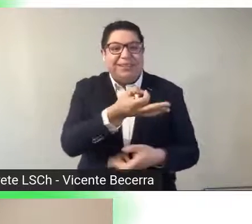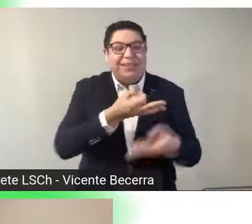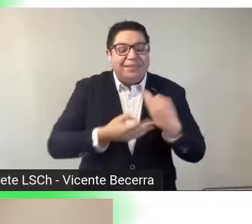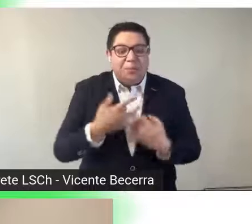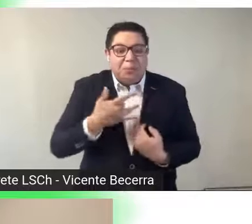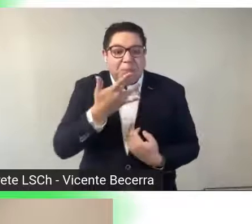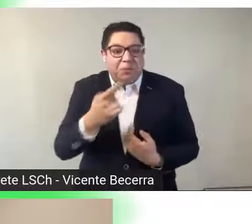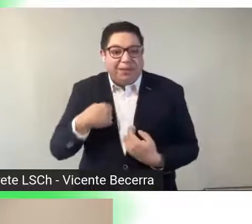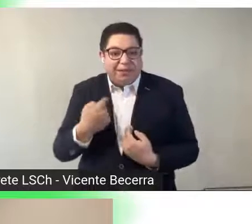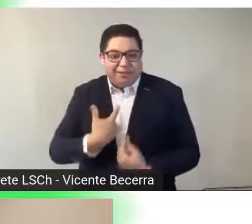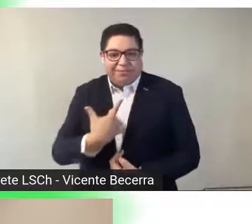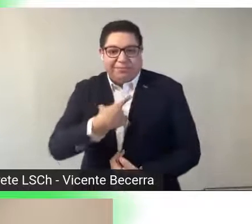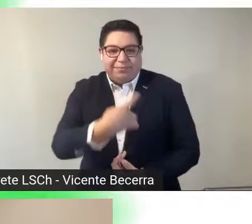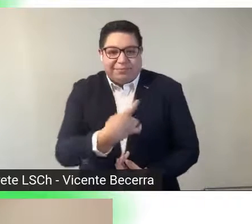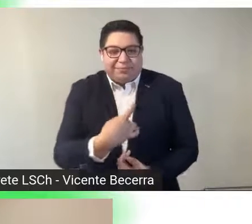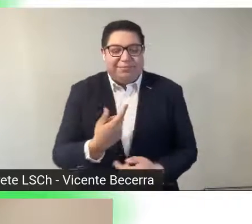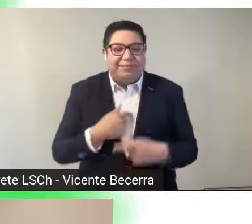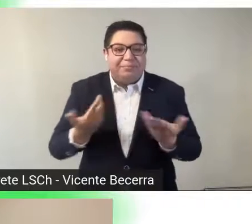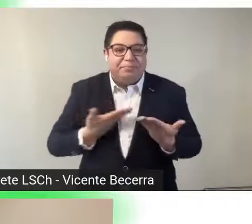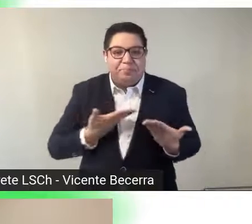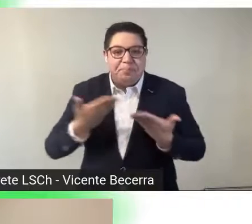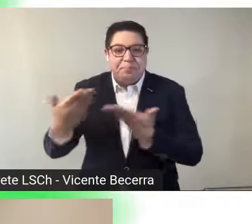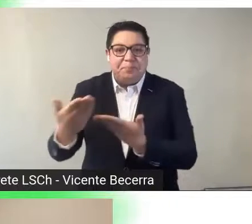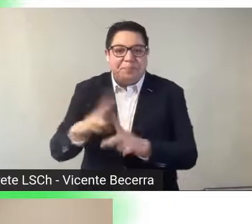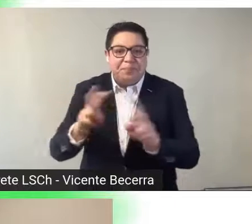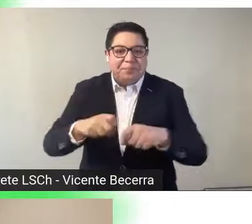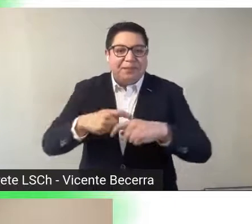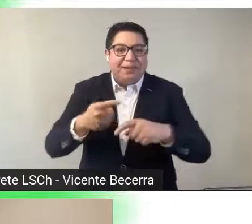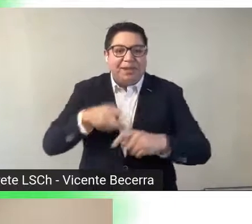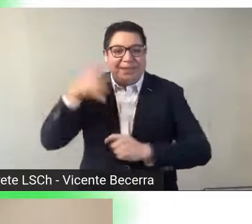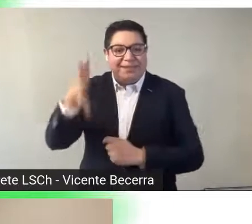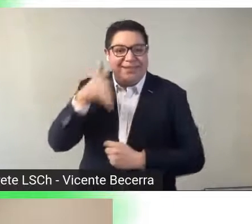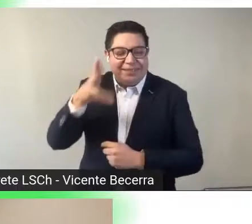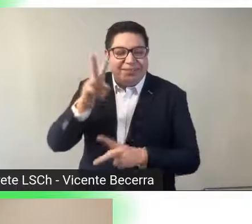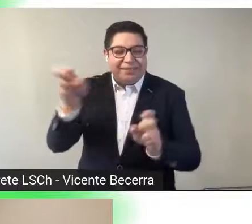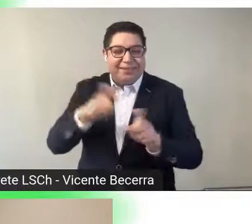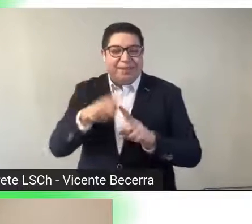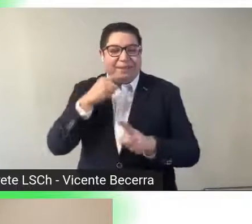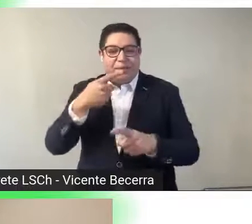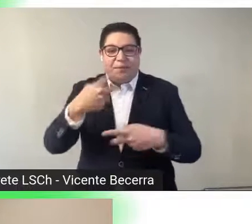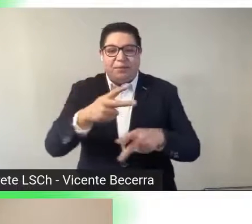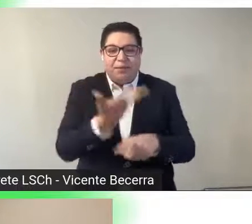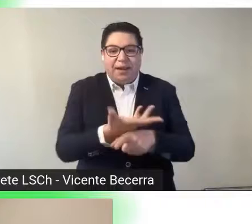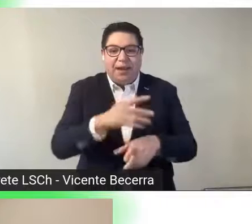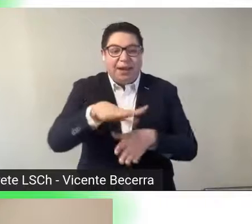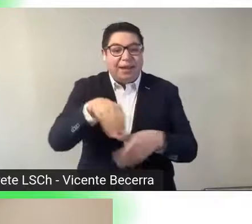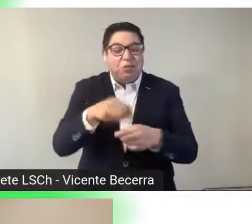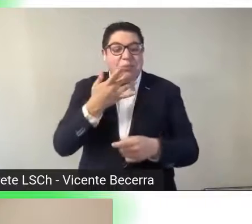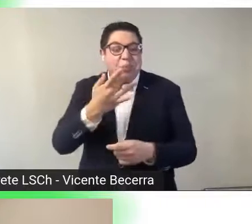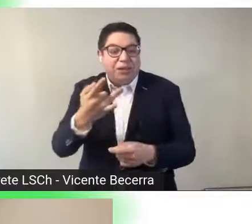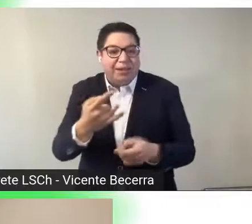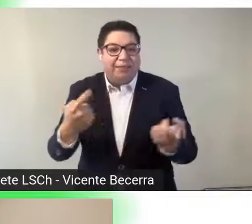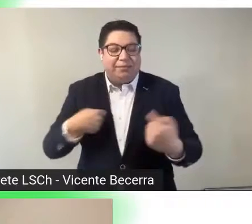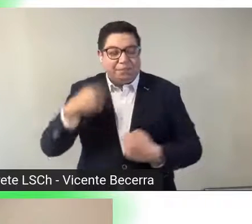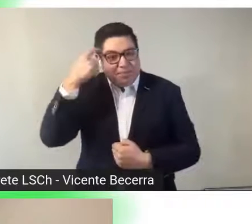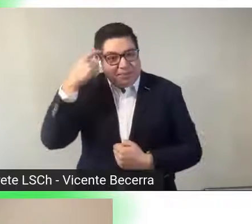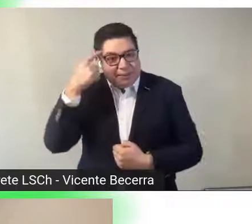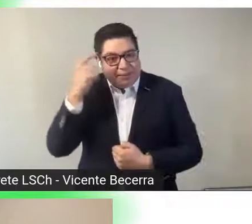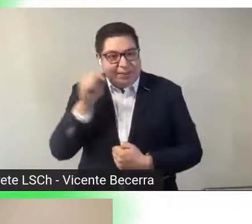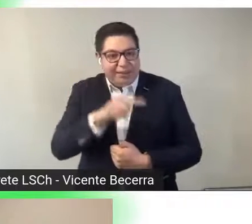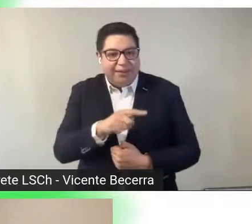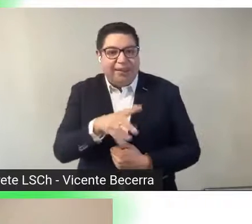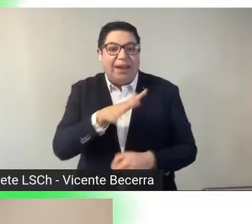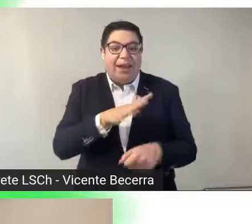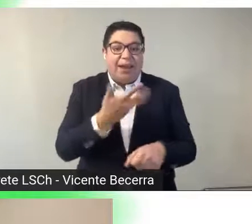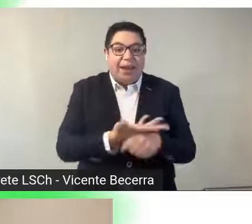qué yo estoy invitada a abrir un encuentro, un seminario de innovación pública? Y yo lo que le comentaba es que estamos